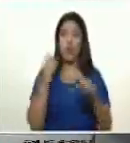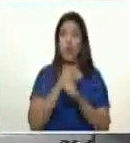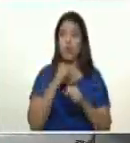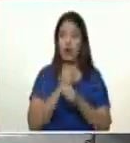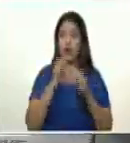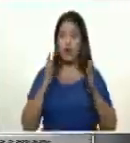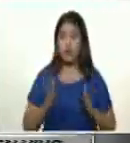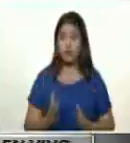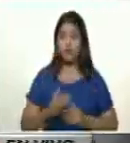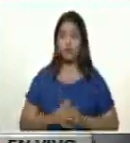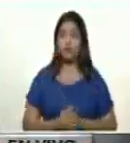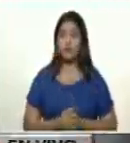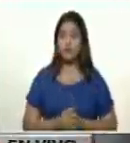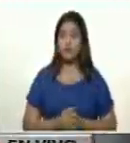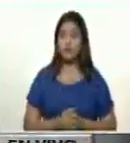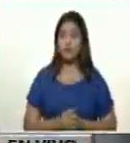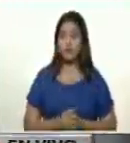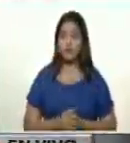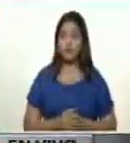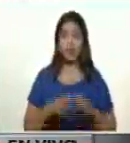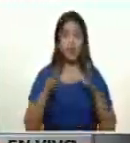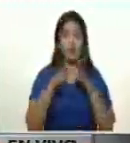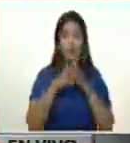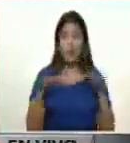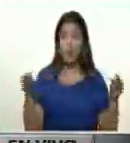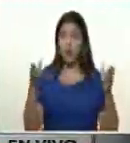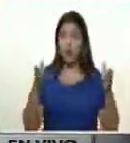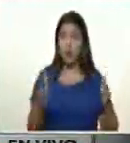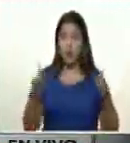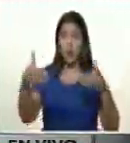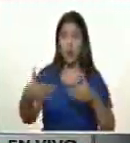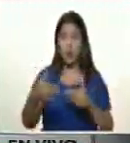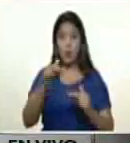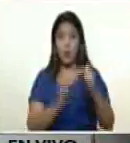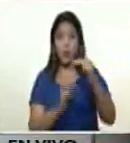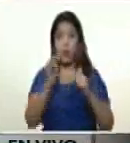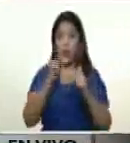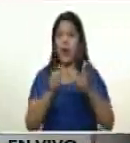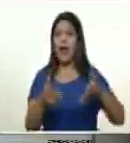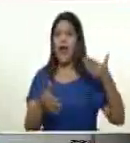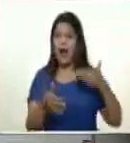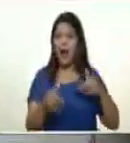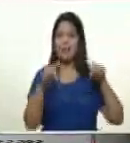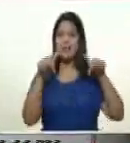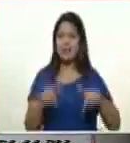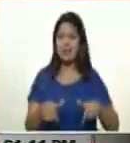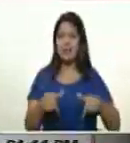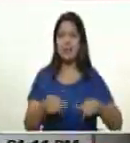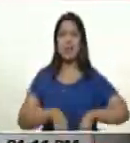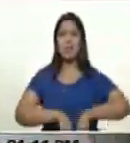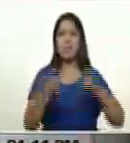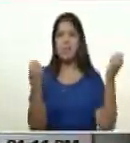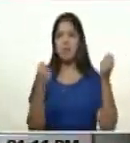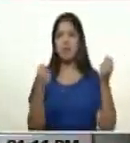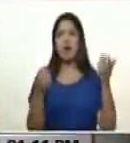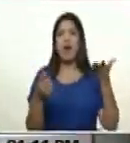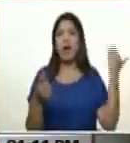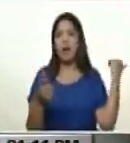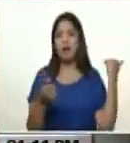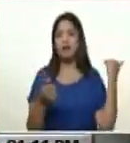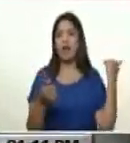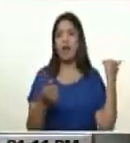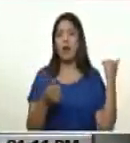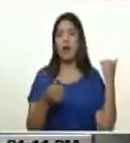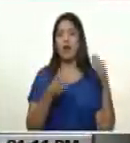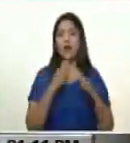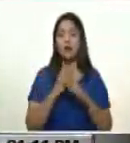donde toda esta parte del bloque. Anteriormente esta extrusora, esta es la parte de extrusión donde era para producir